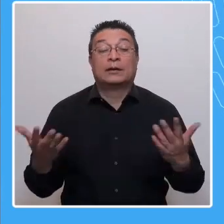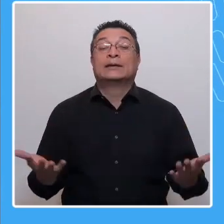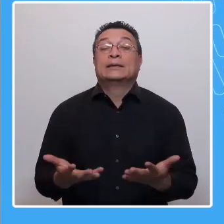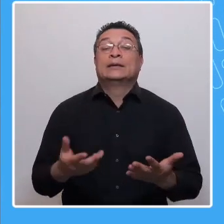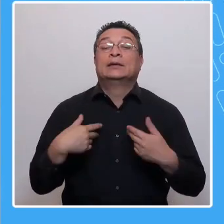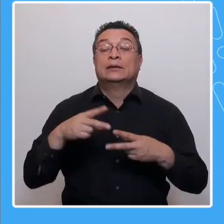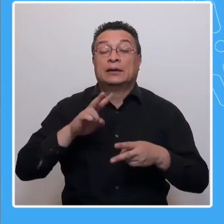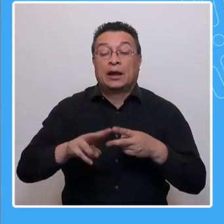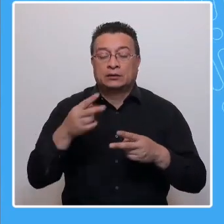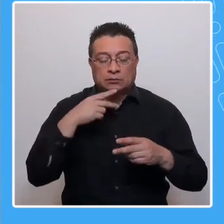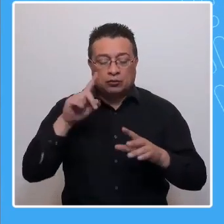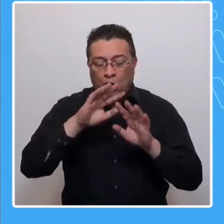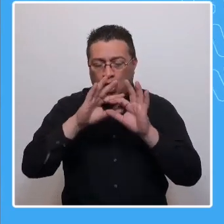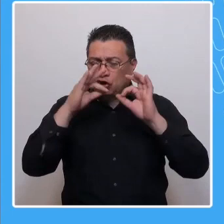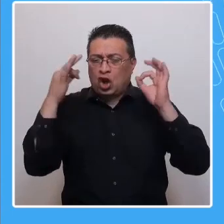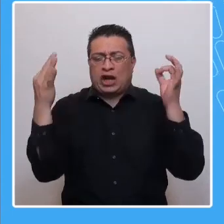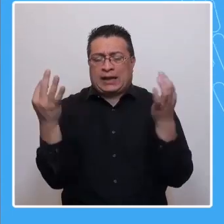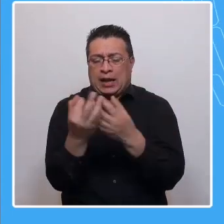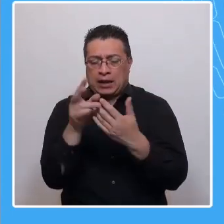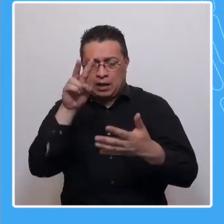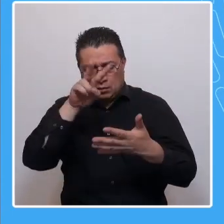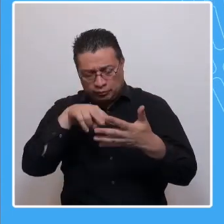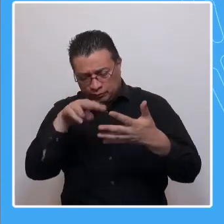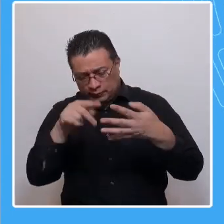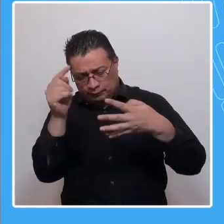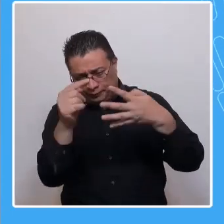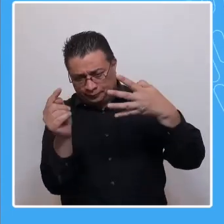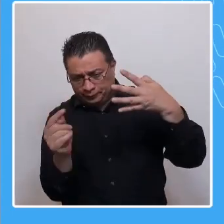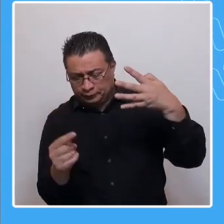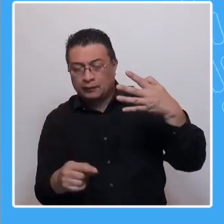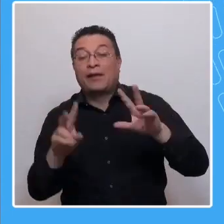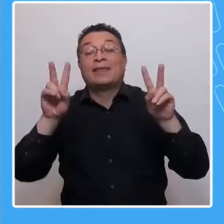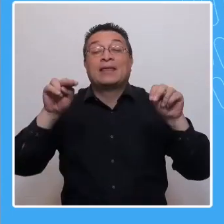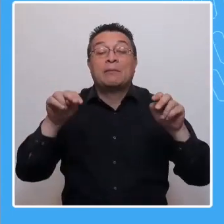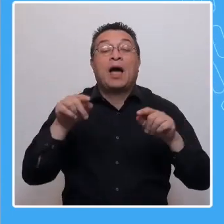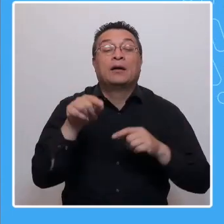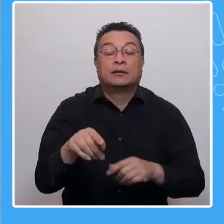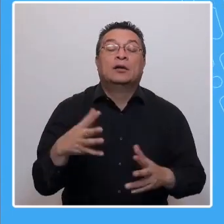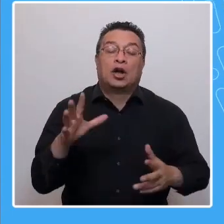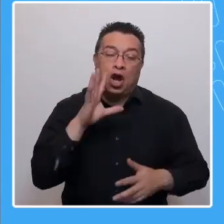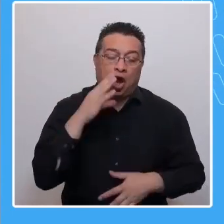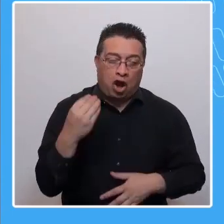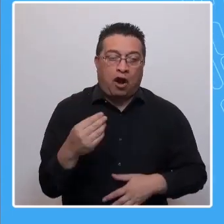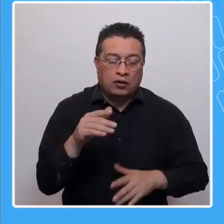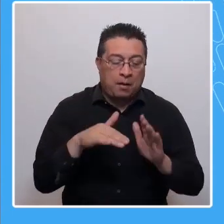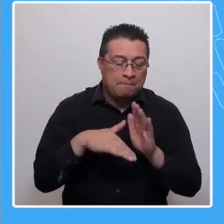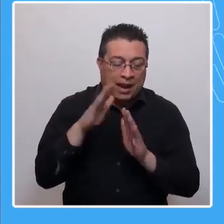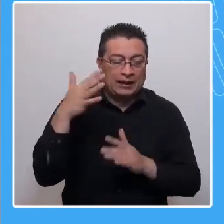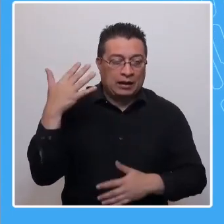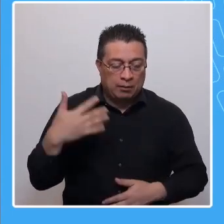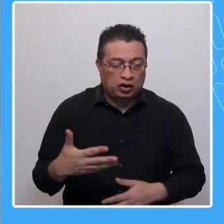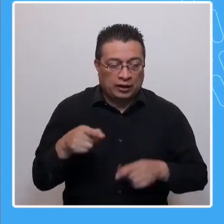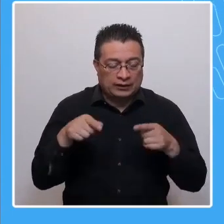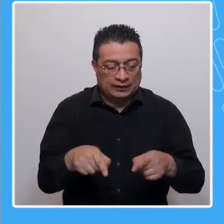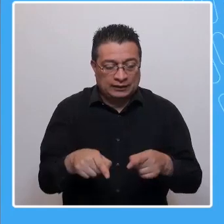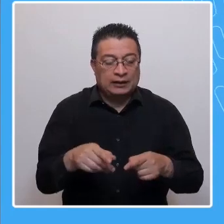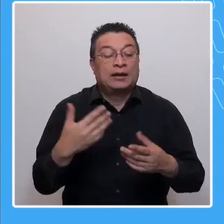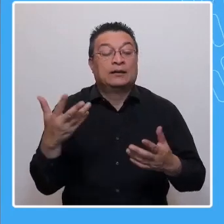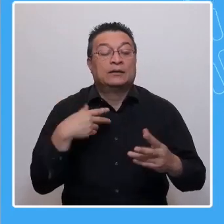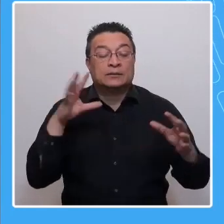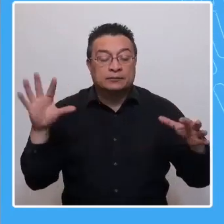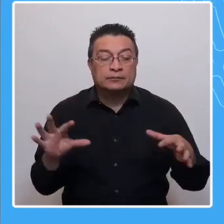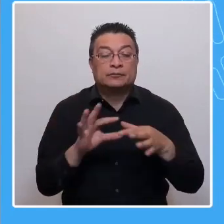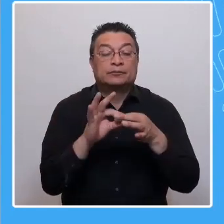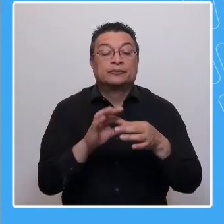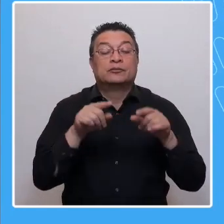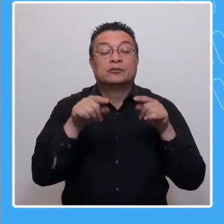una mirada muy genérica de estos principales temas, entre los cuales obviamente uno de los más principales y que nos trajo hasta acá tiene que ver con el Estatuto